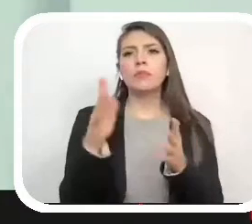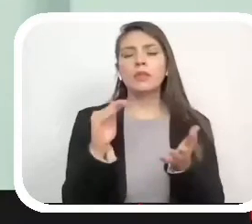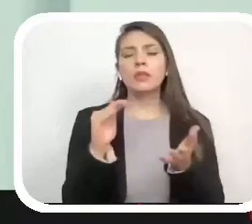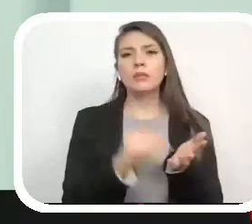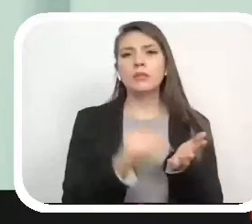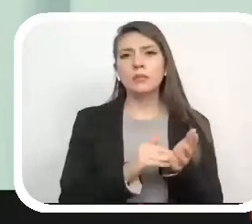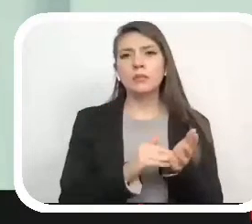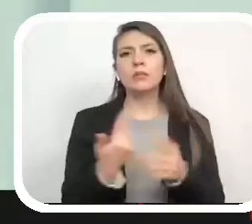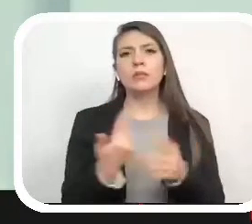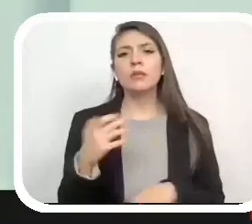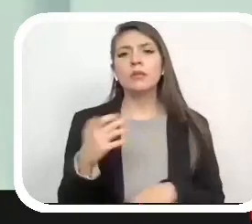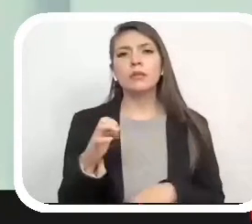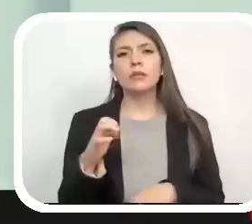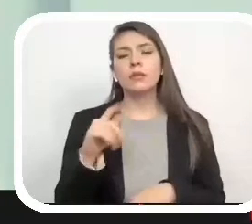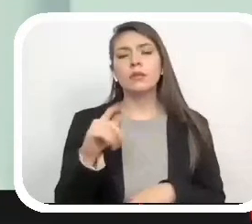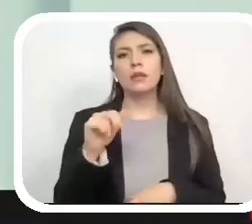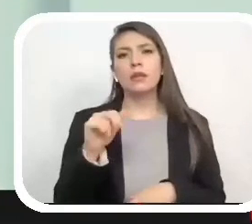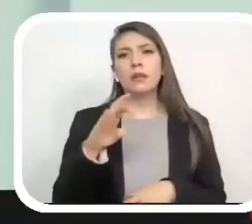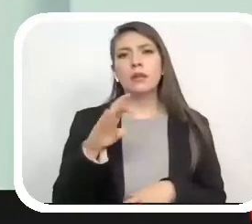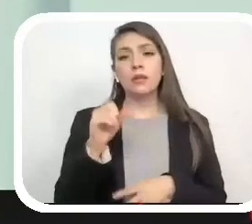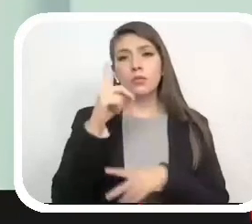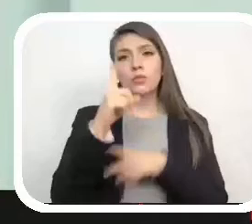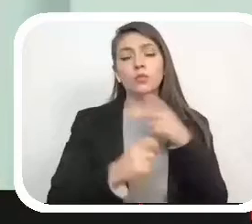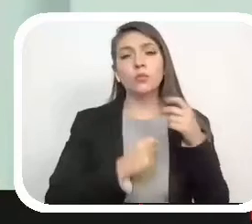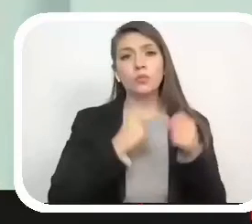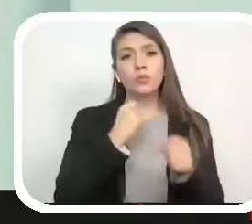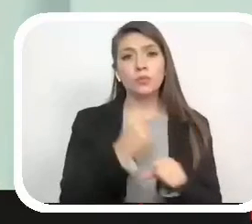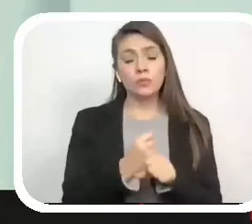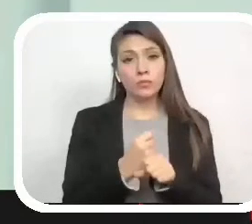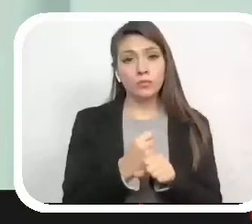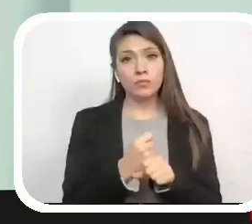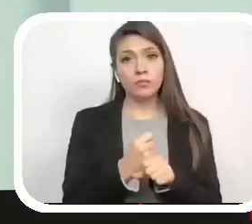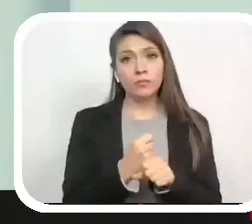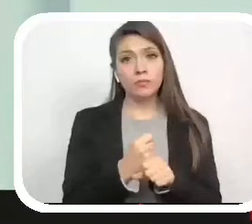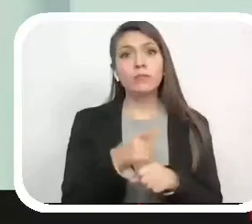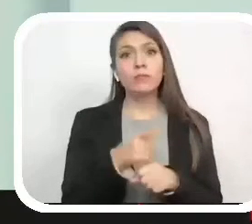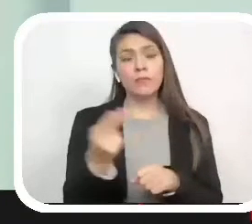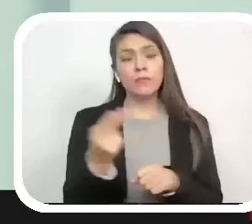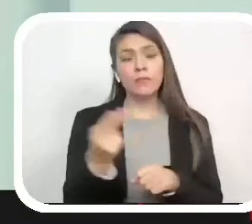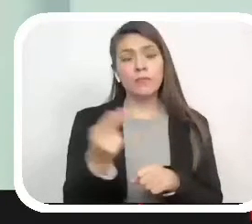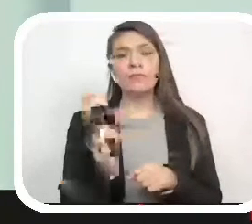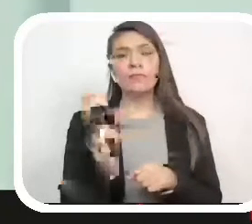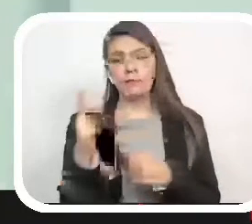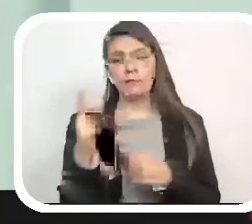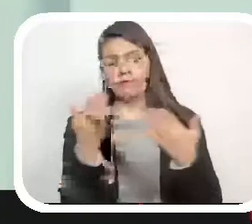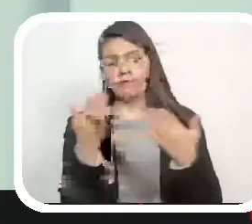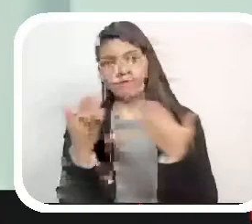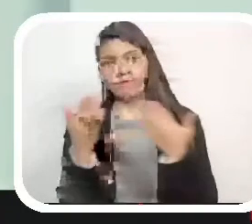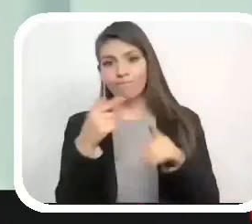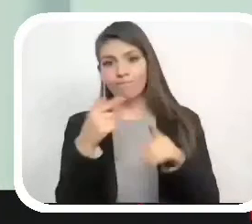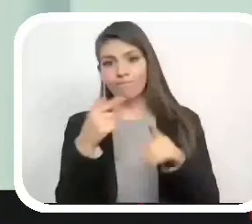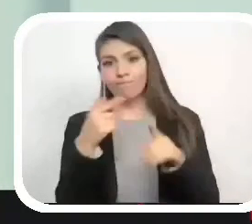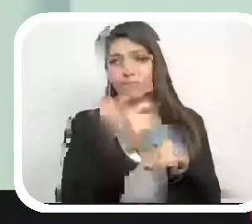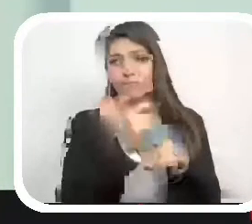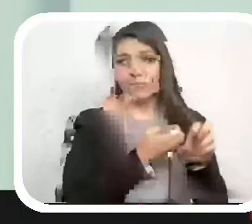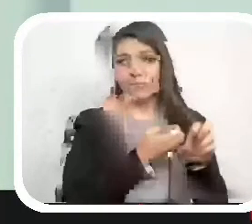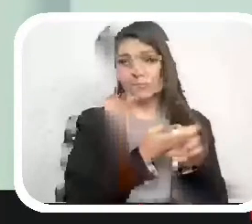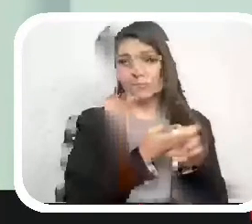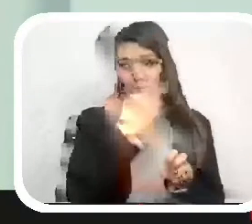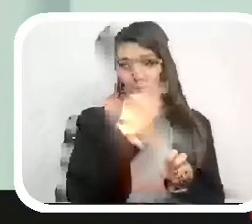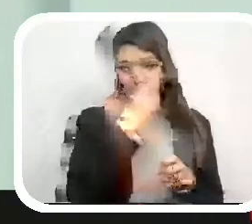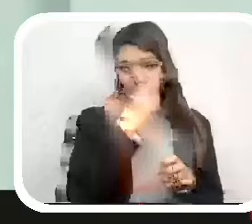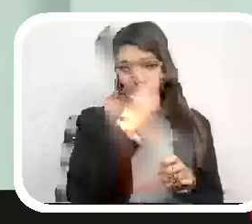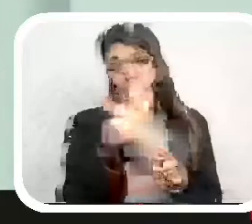año. Para dimensionar este dato, basta con comparar la situación del Estado con entidades como